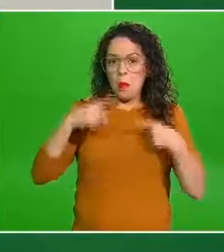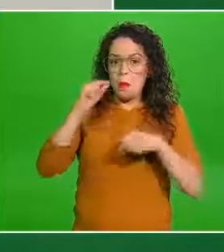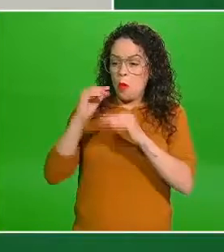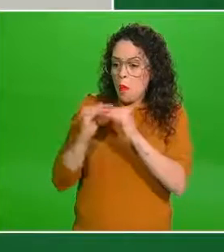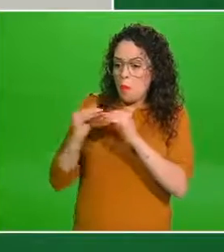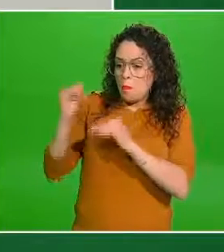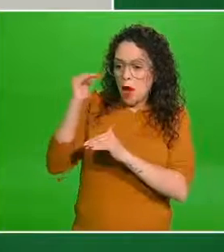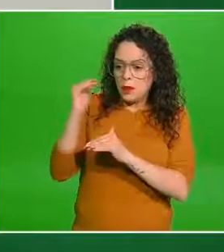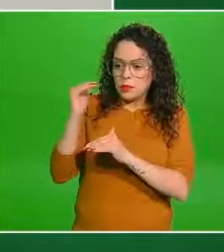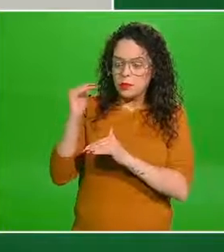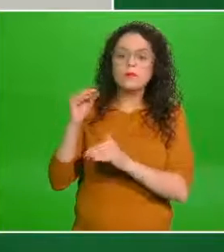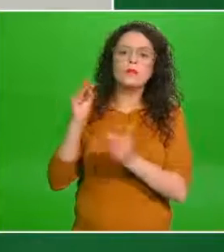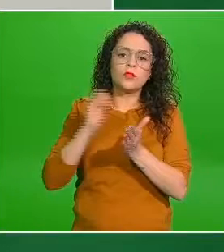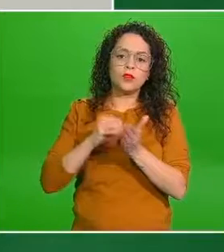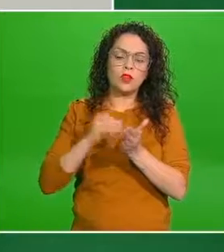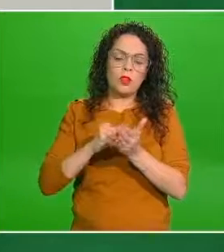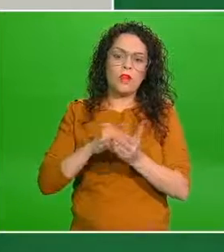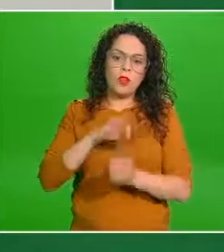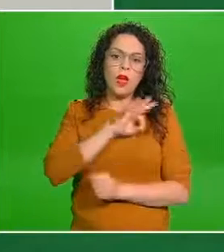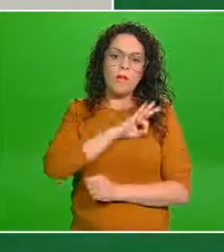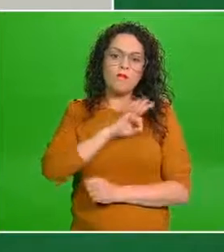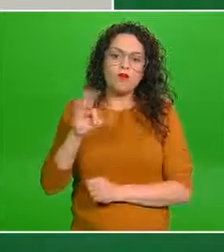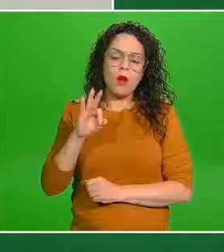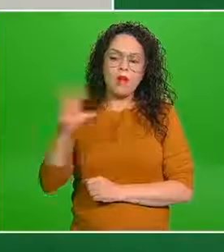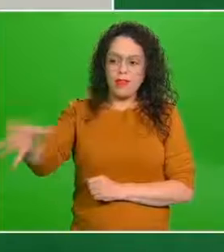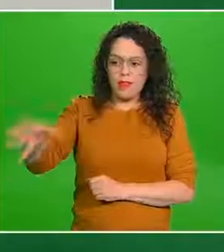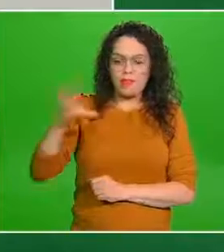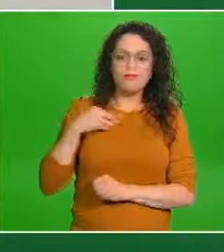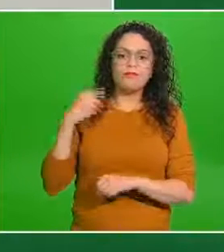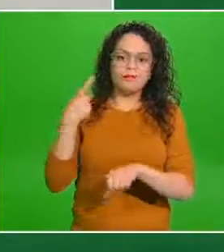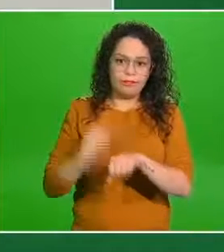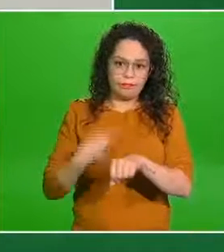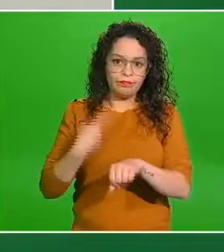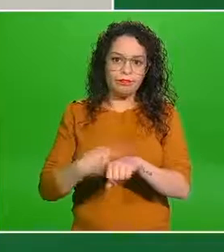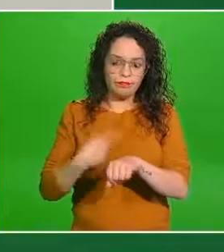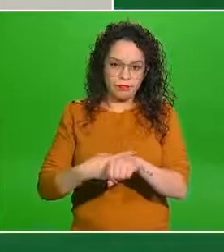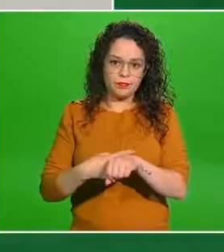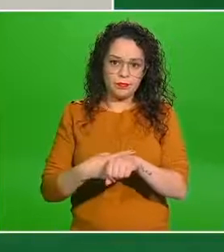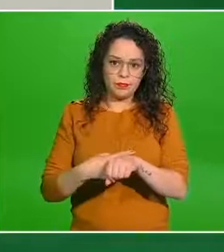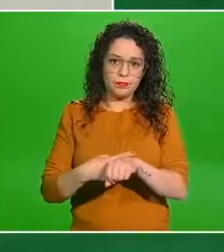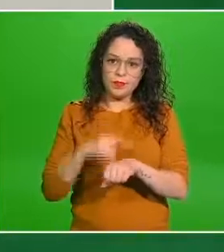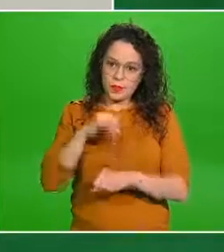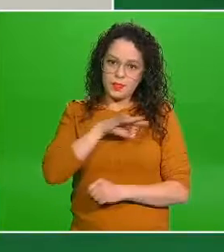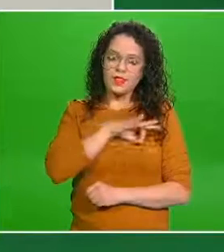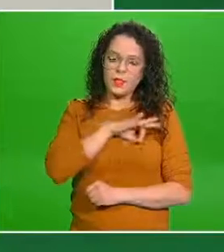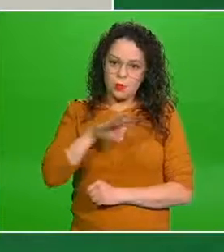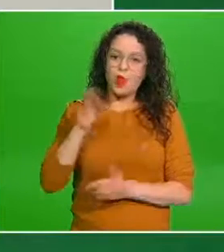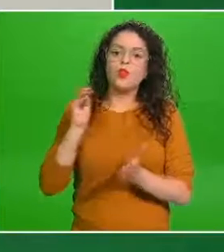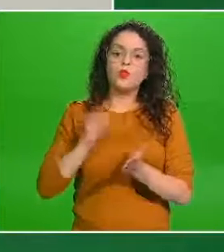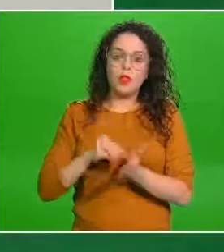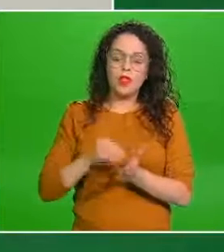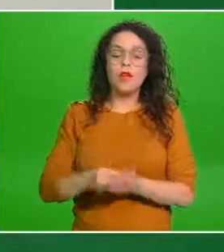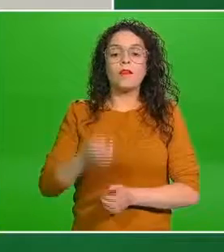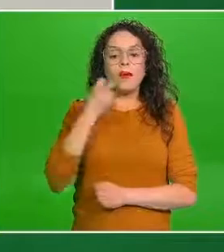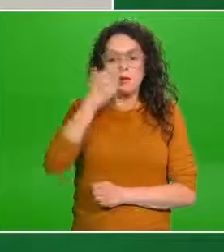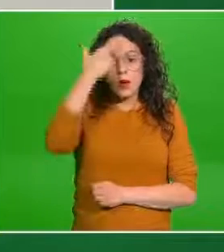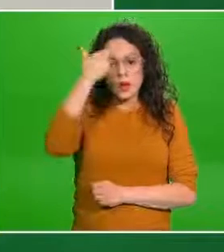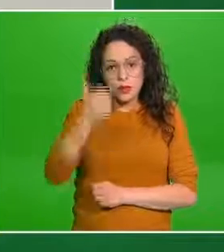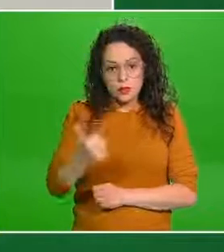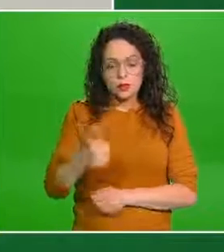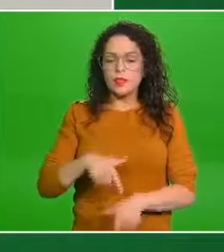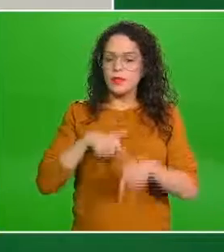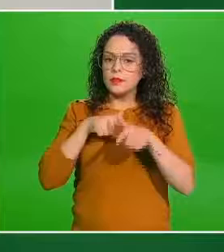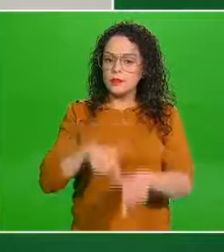ser susceptible, por lo tanto puede infectarse y puede enfermarse. Entonces, por eso, y reiteramos,